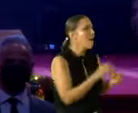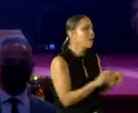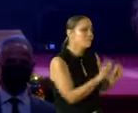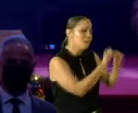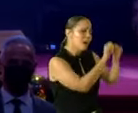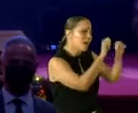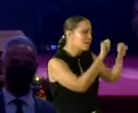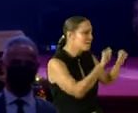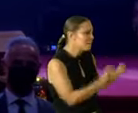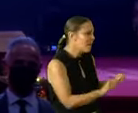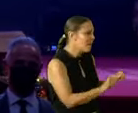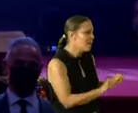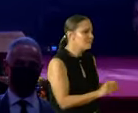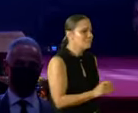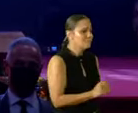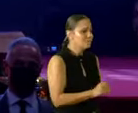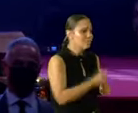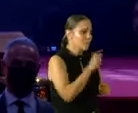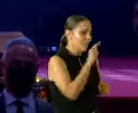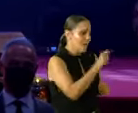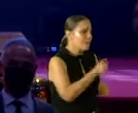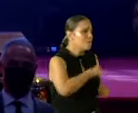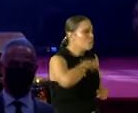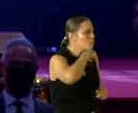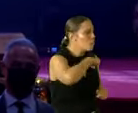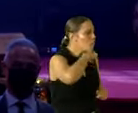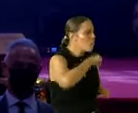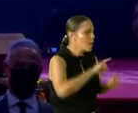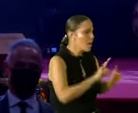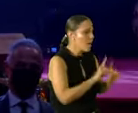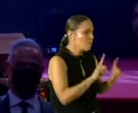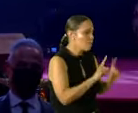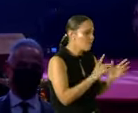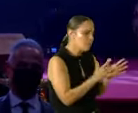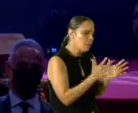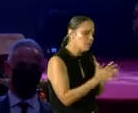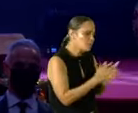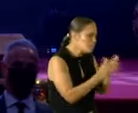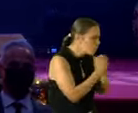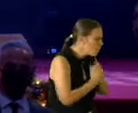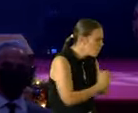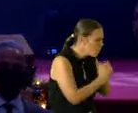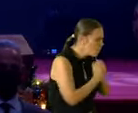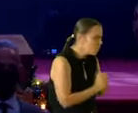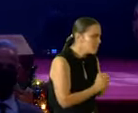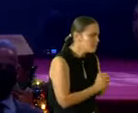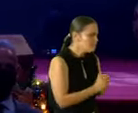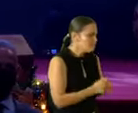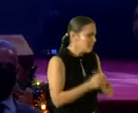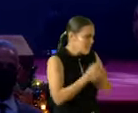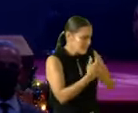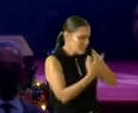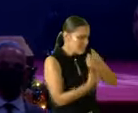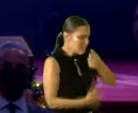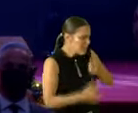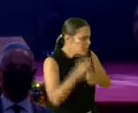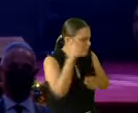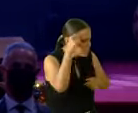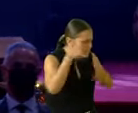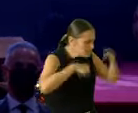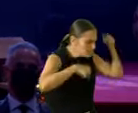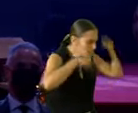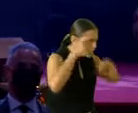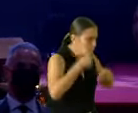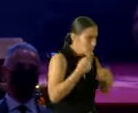porque allí está la piedra que dicen, la roca donde él, el Señor oró y las gotas de sangre y todo eso. Me